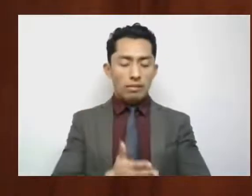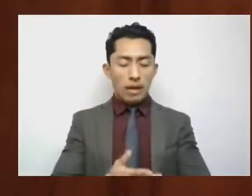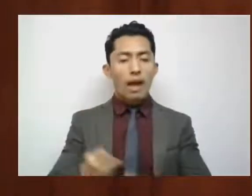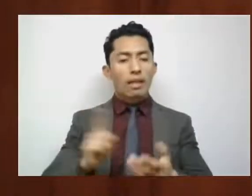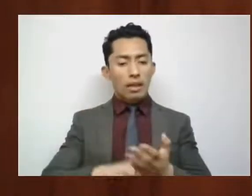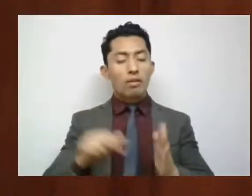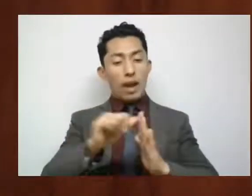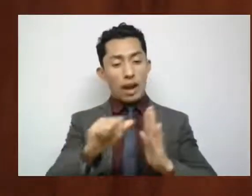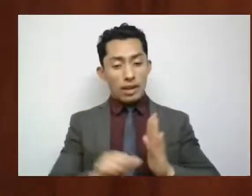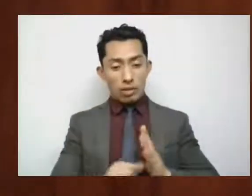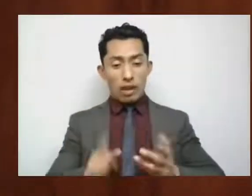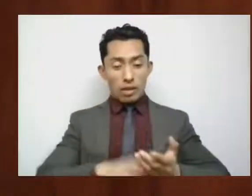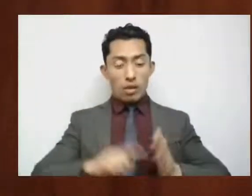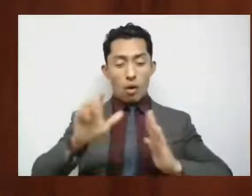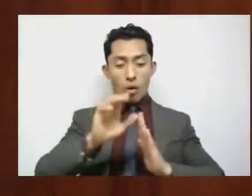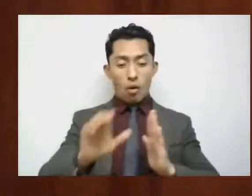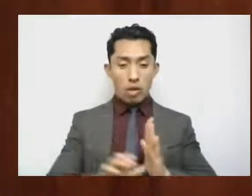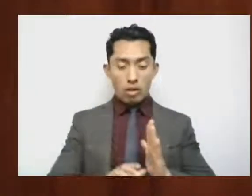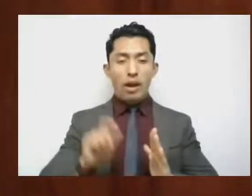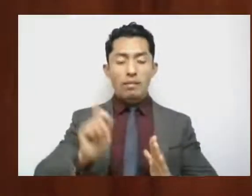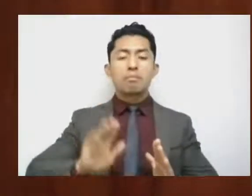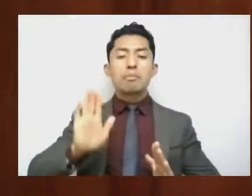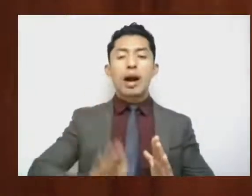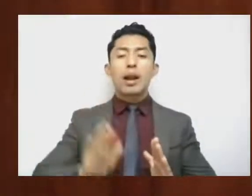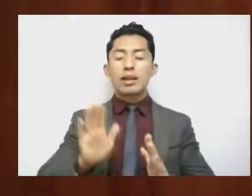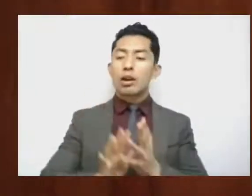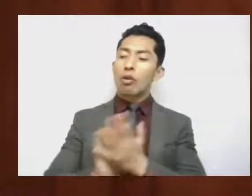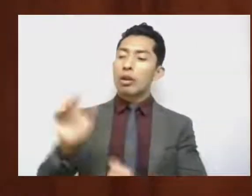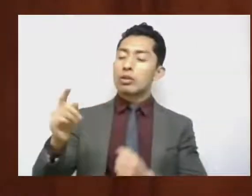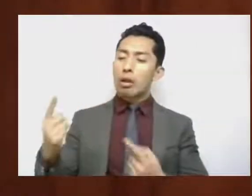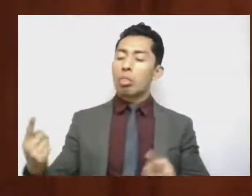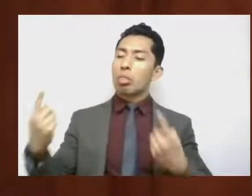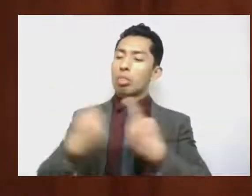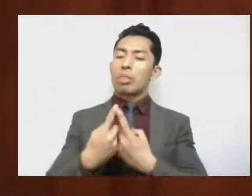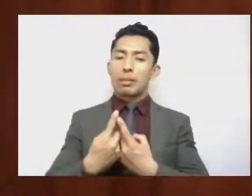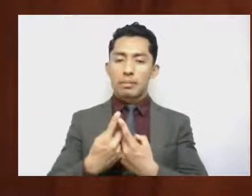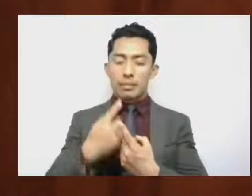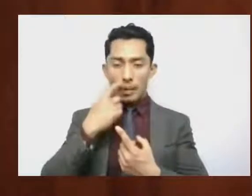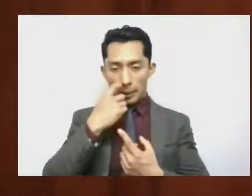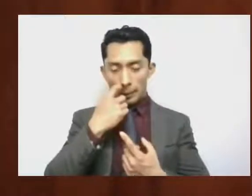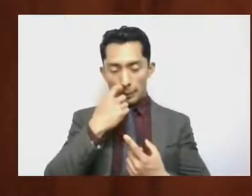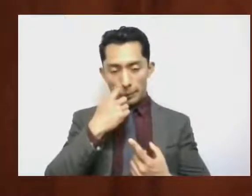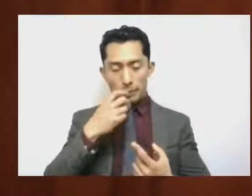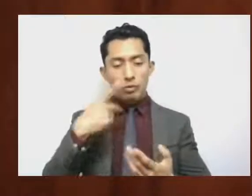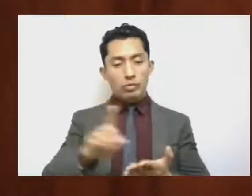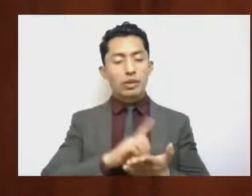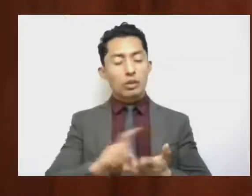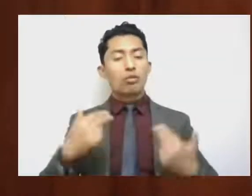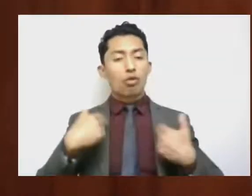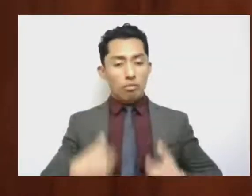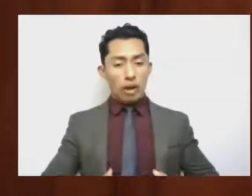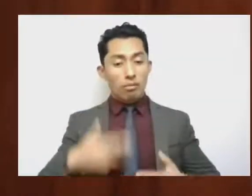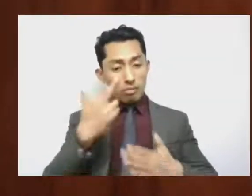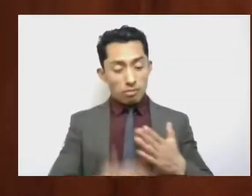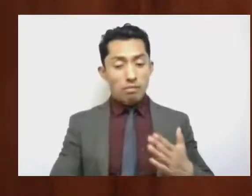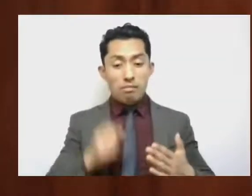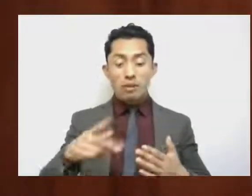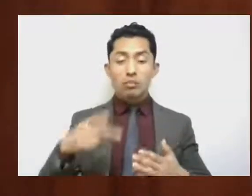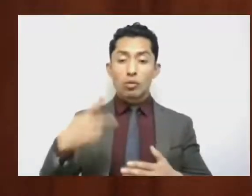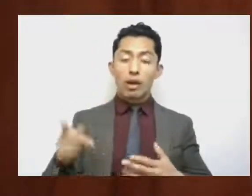código, solo se atenta contra la misma constitución política, los derechos humanos y la soberanía